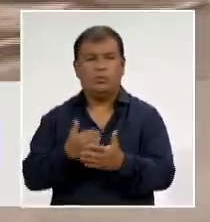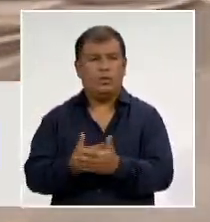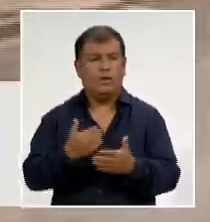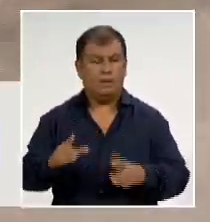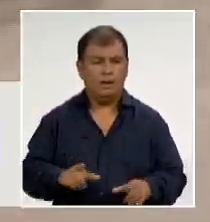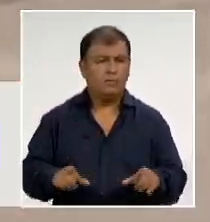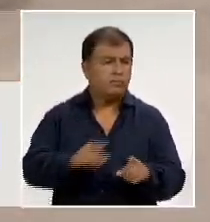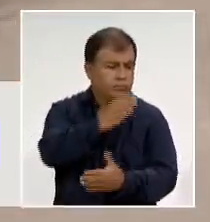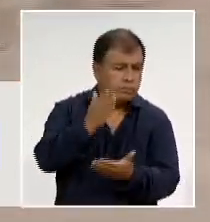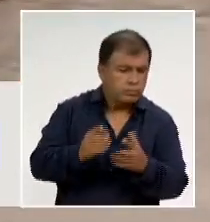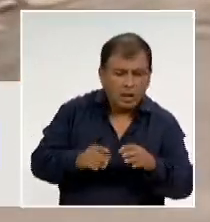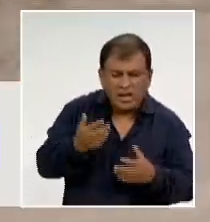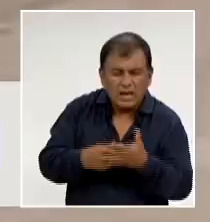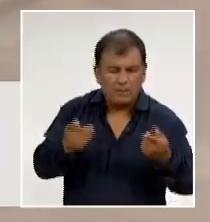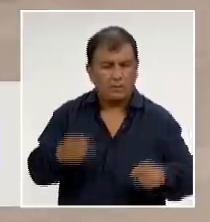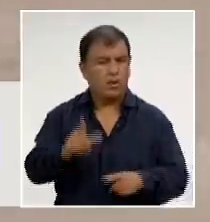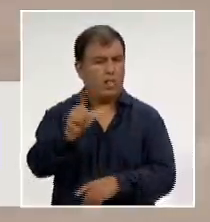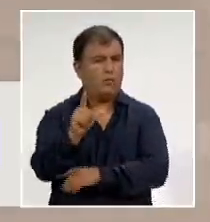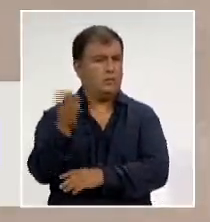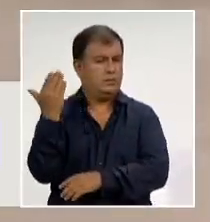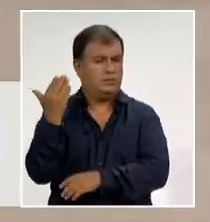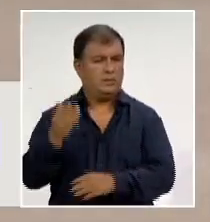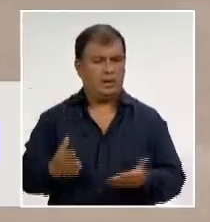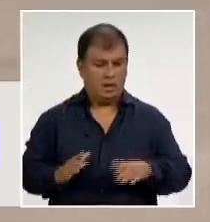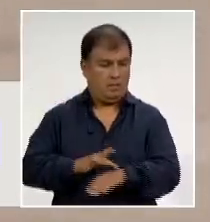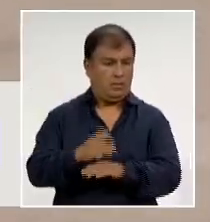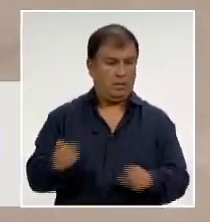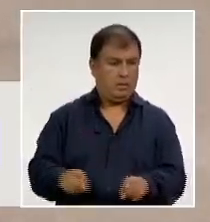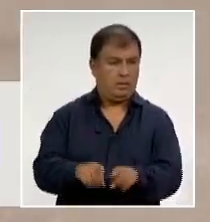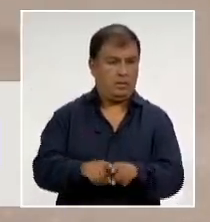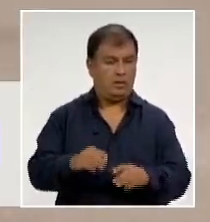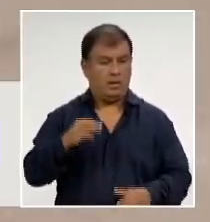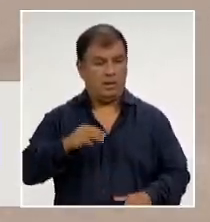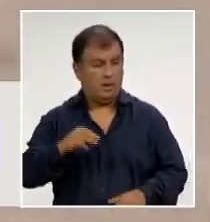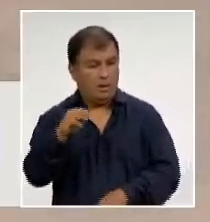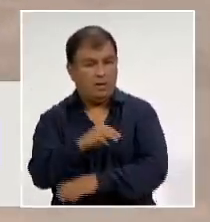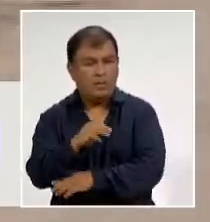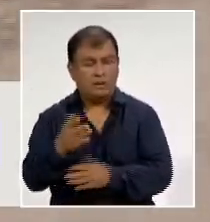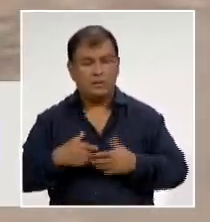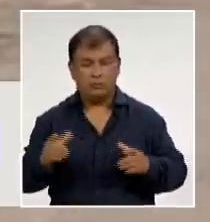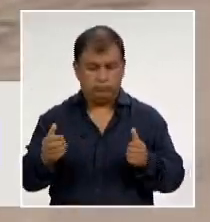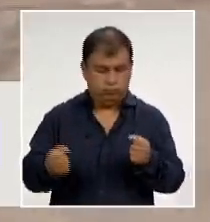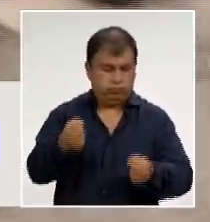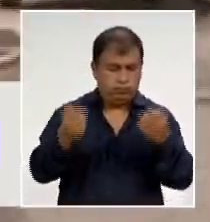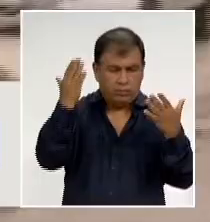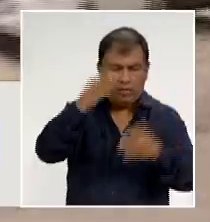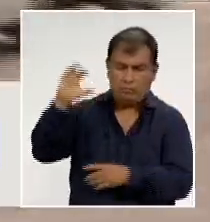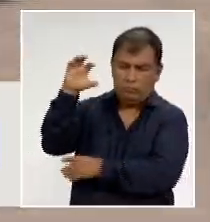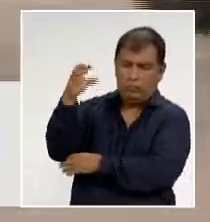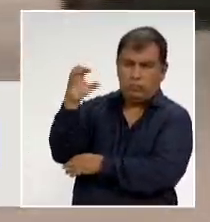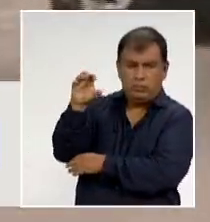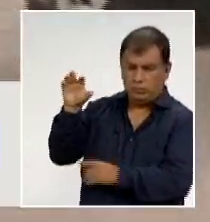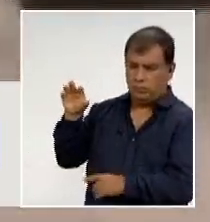lo que sucedió ese trágico lunes y en la madrugada justamente del martes. Un vehículo negro, la cámara de seguridad que tiene este tiro